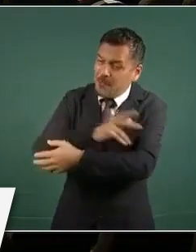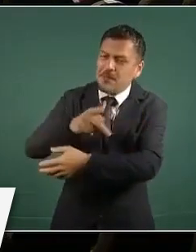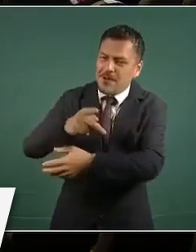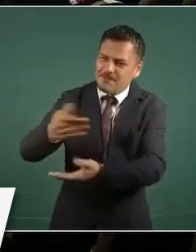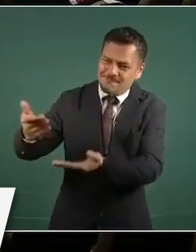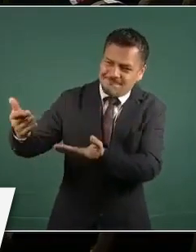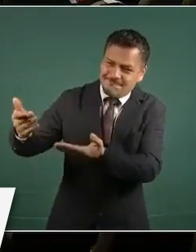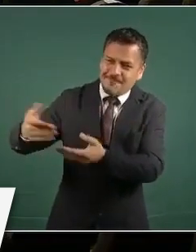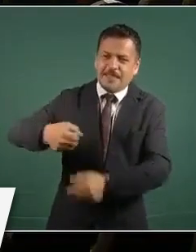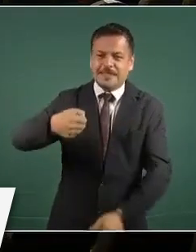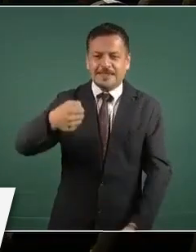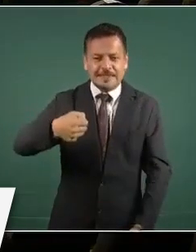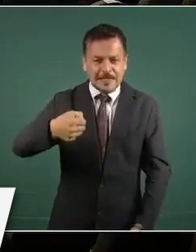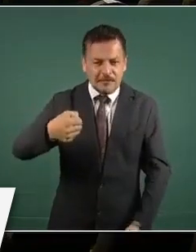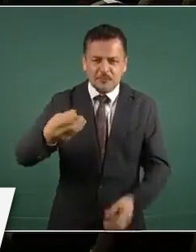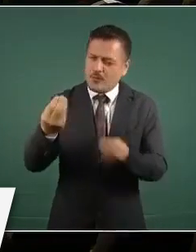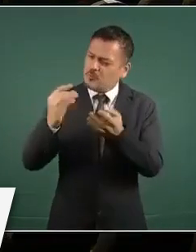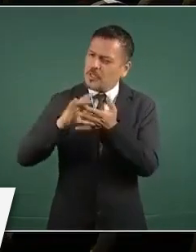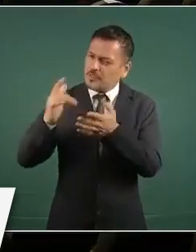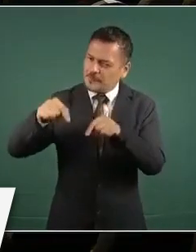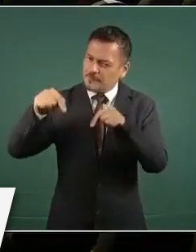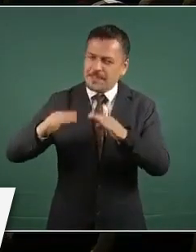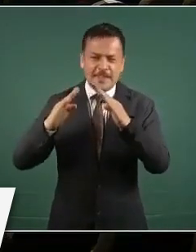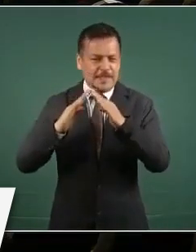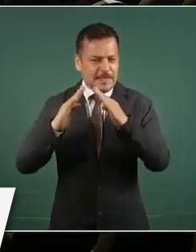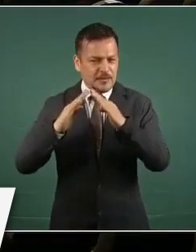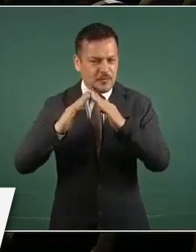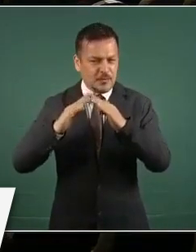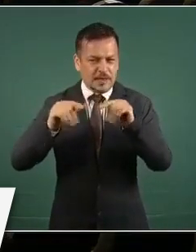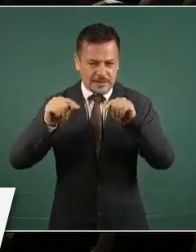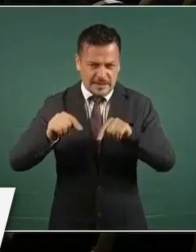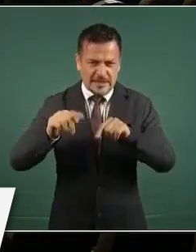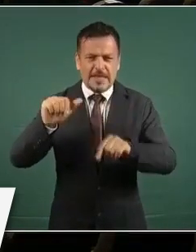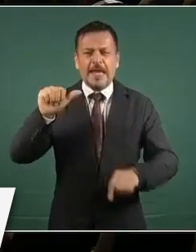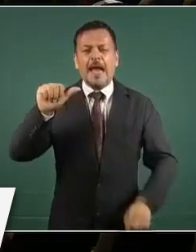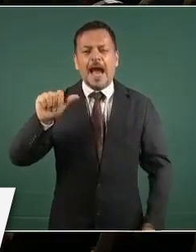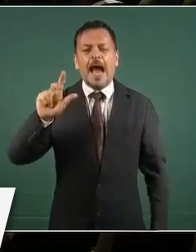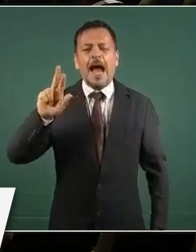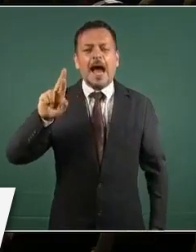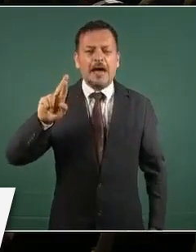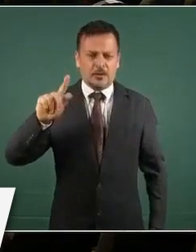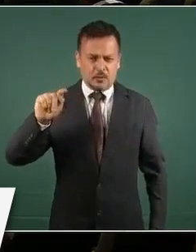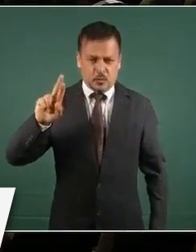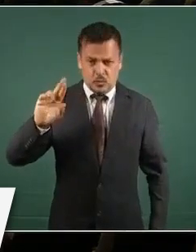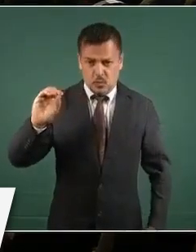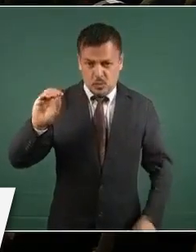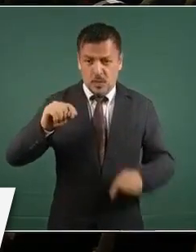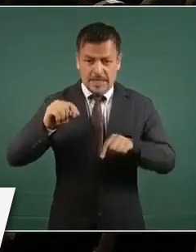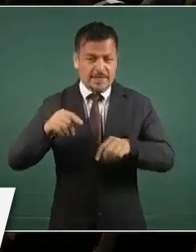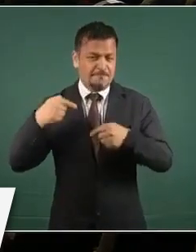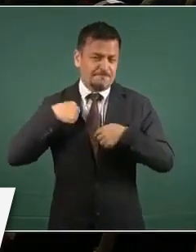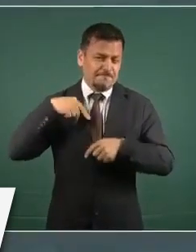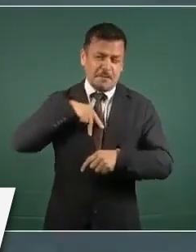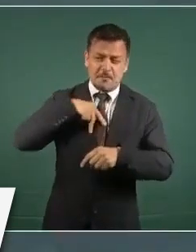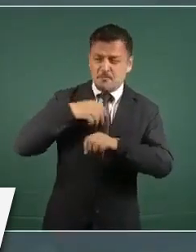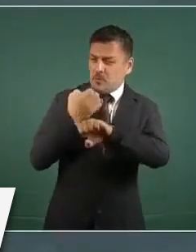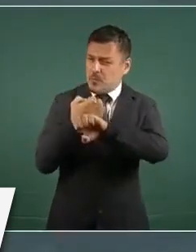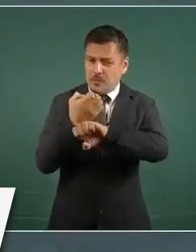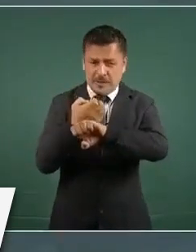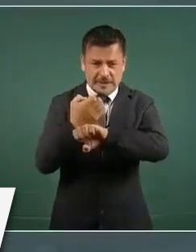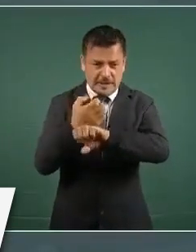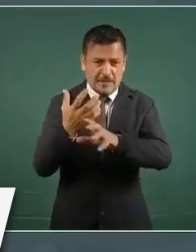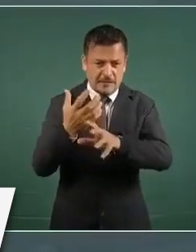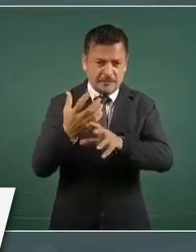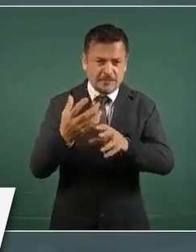de hacienda- bienvenido arturo herrera a tu estado y pues de